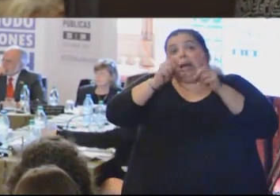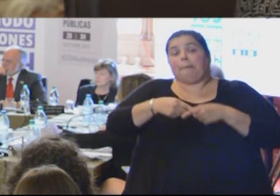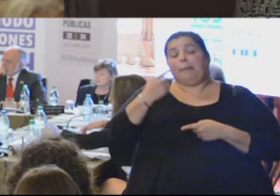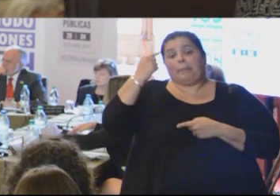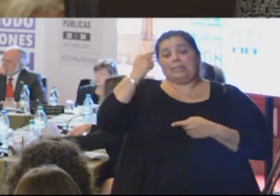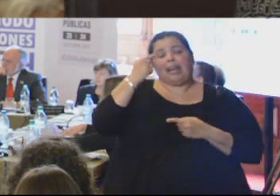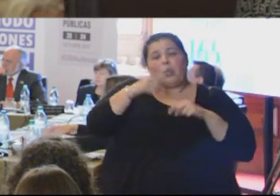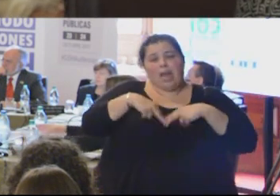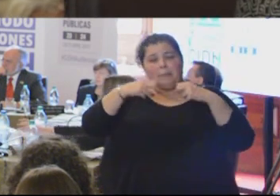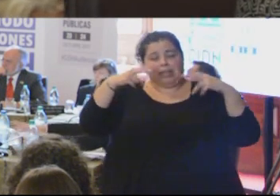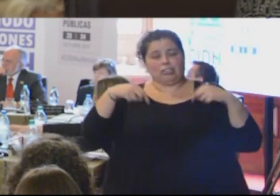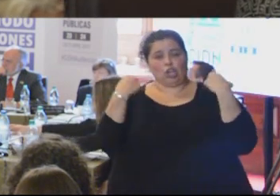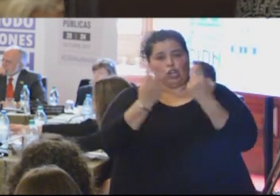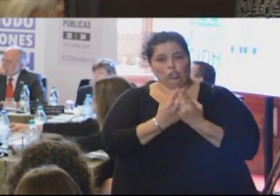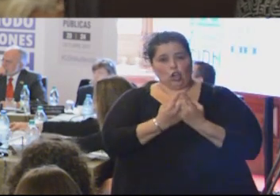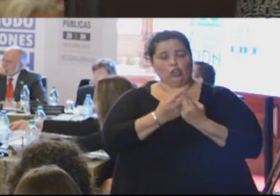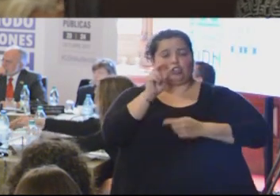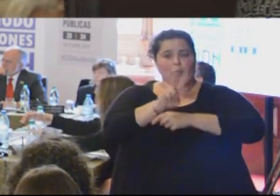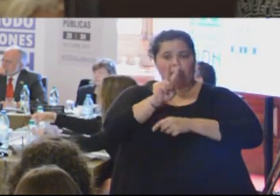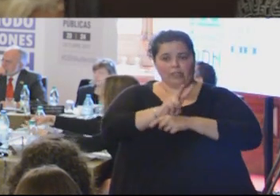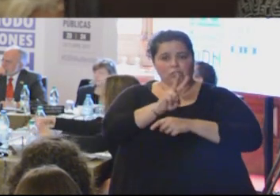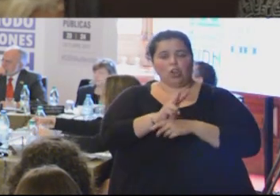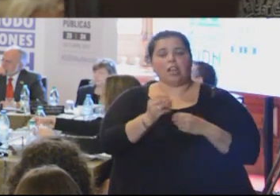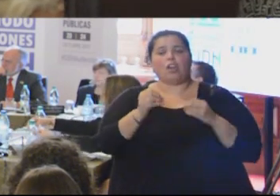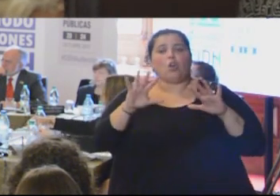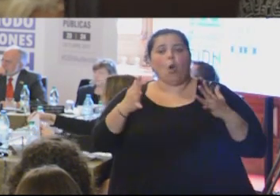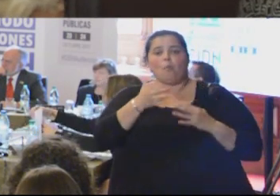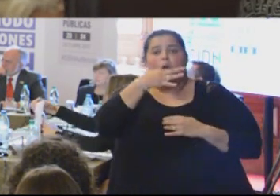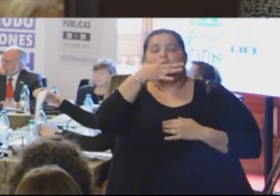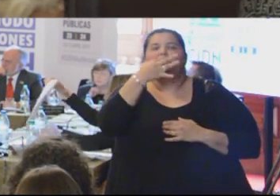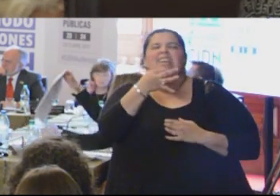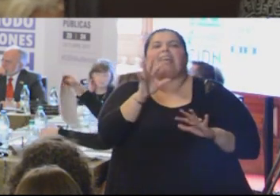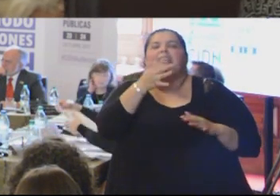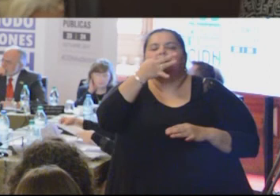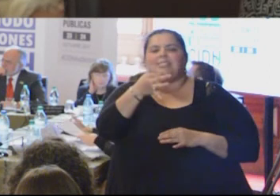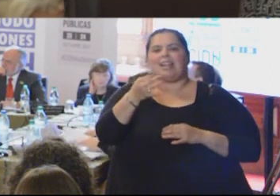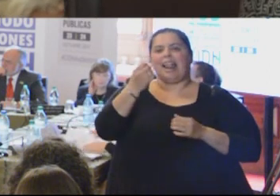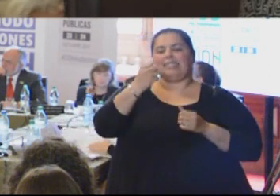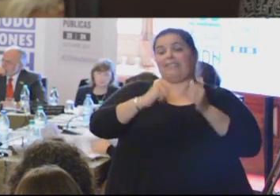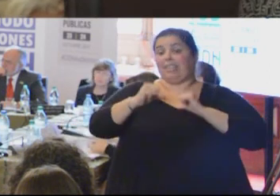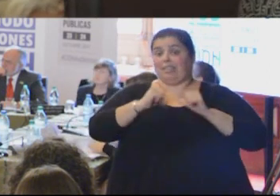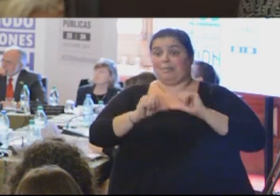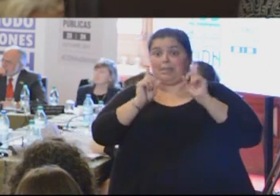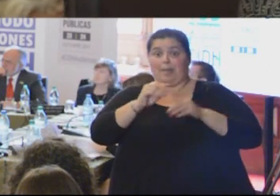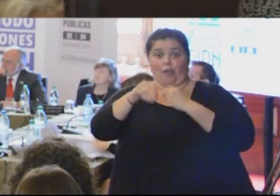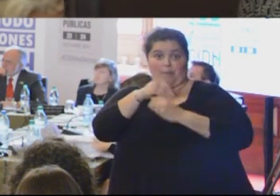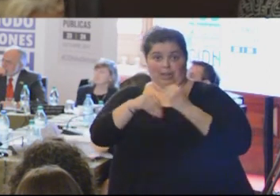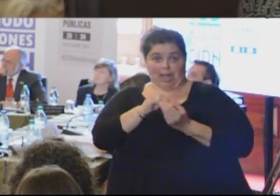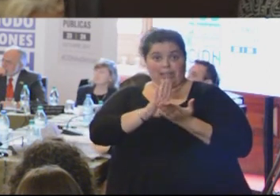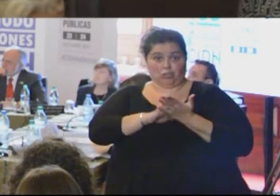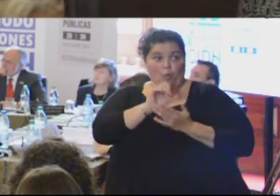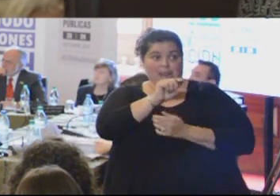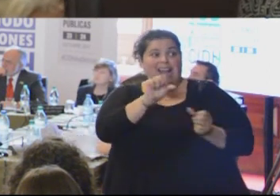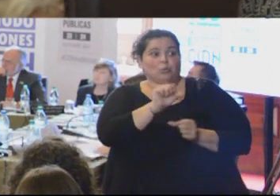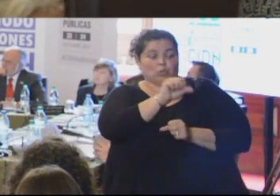de somos defensores como califican las víctimas y los familiares la actuación de la fiscalía de una encuesta que se realizó el